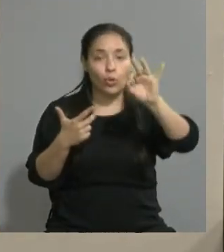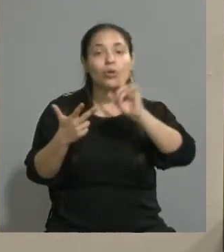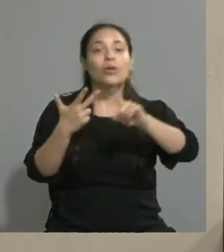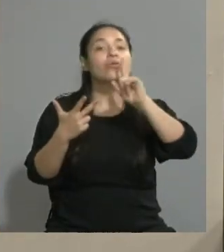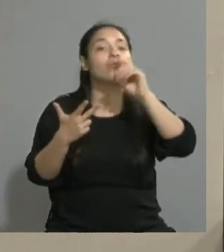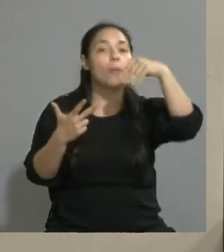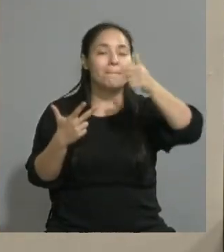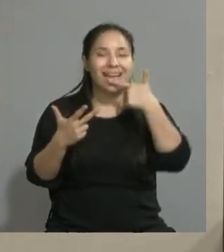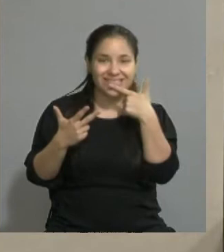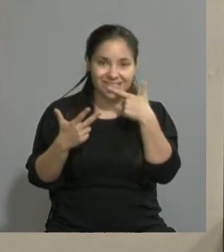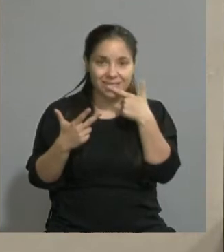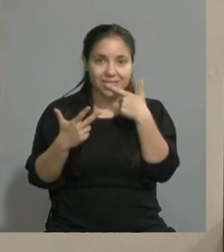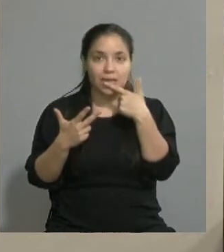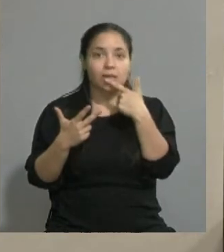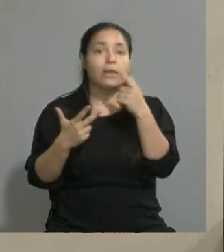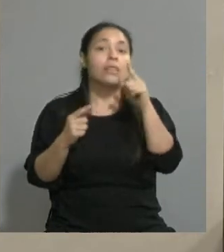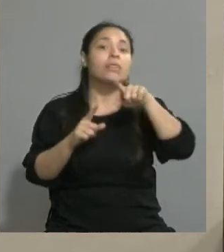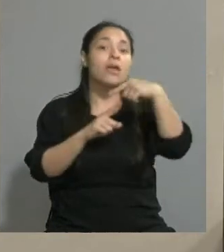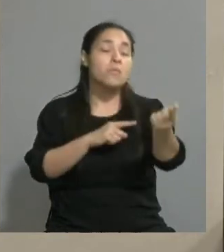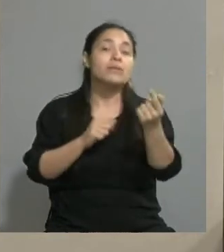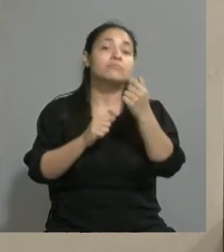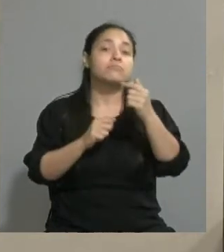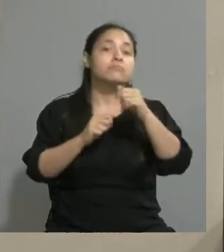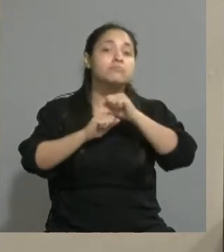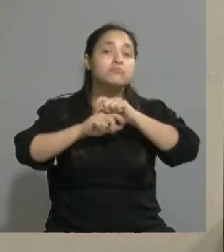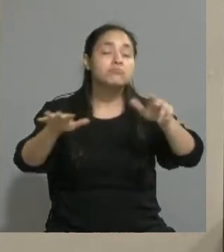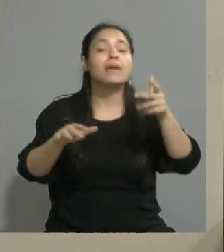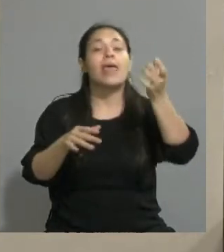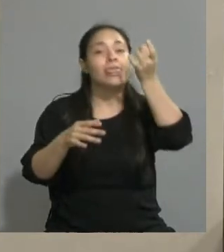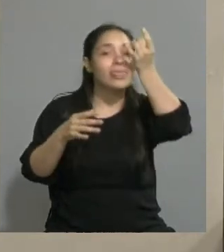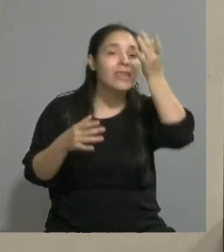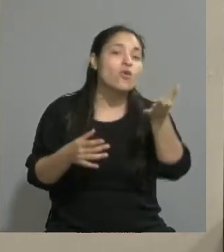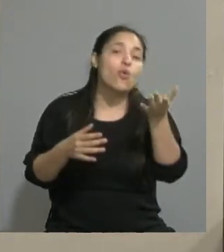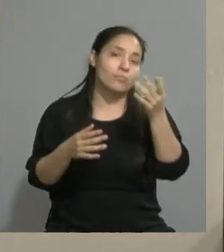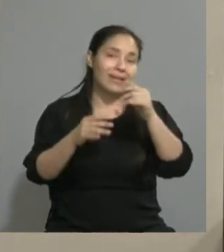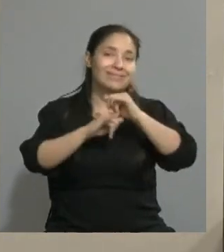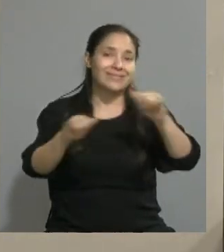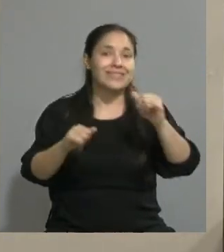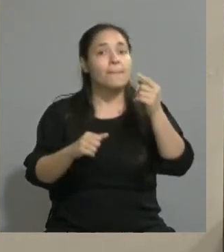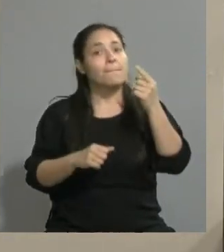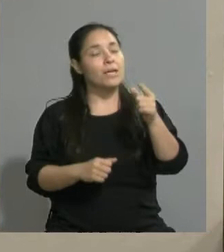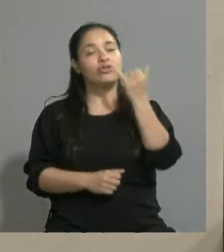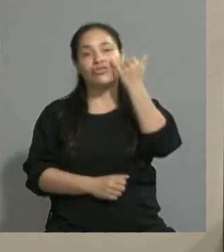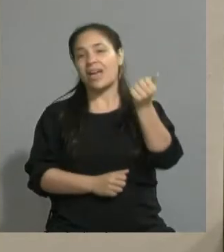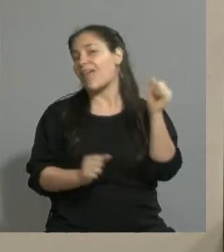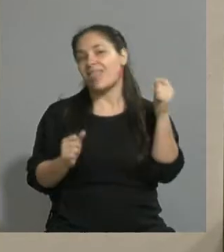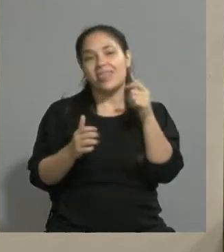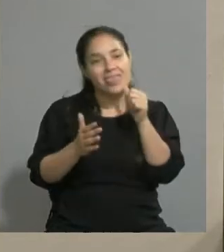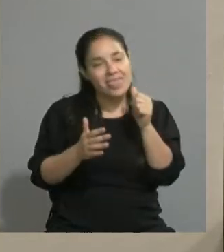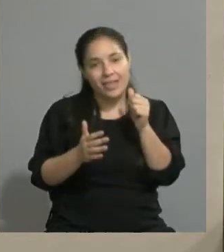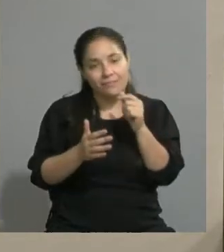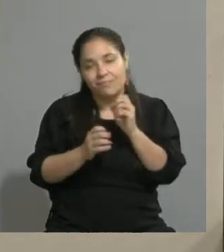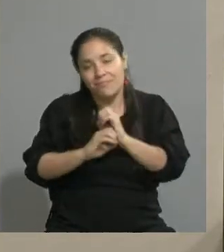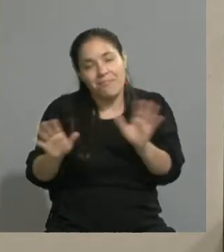Tomás Galop. Después usaron las redes para pedir disculpas, pero el mal está hecho. La pregunta, Oscar, es, y por eso lo convocábamos,